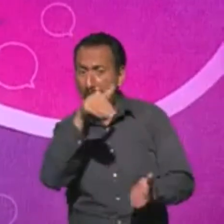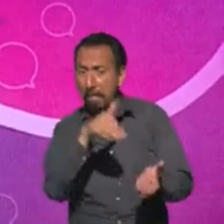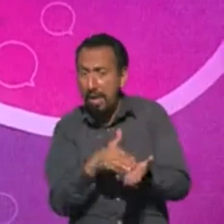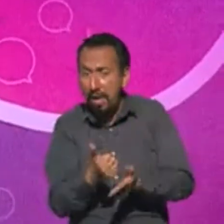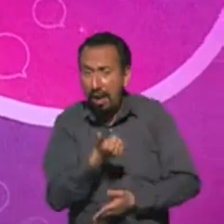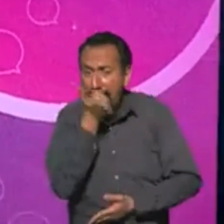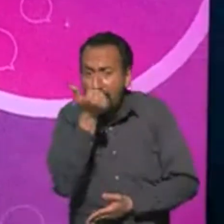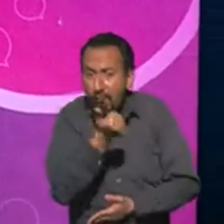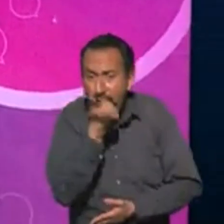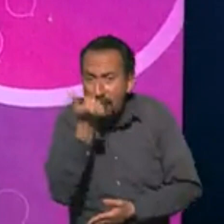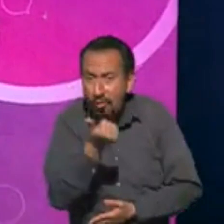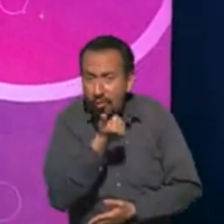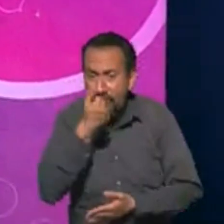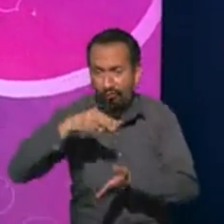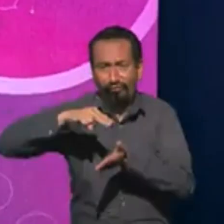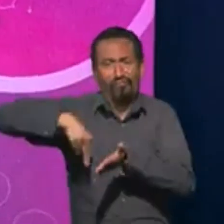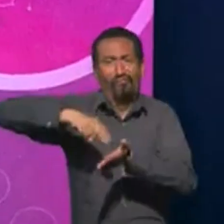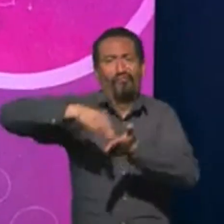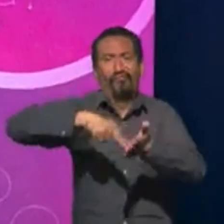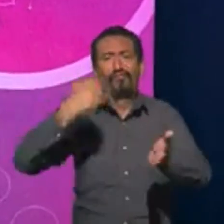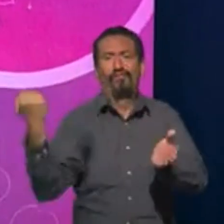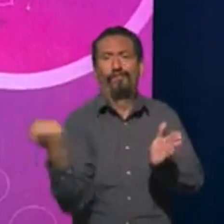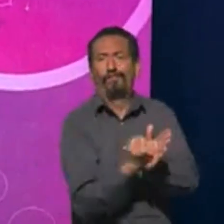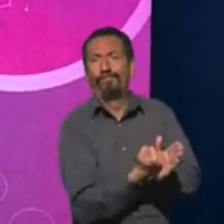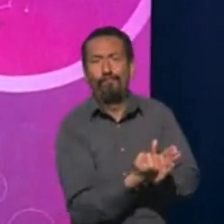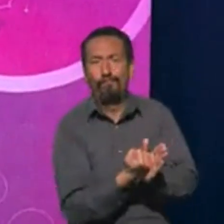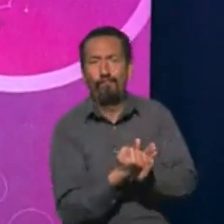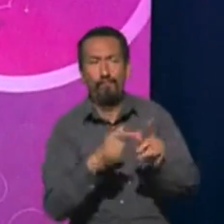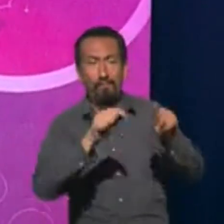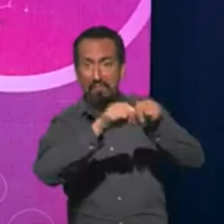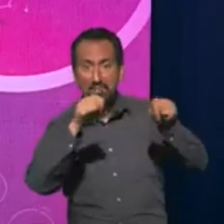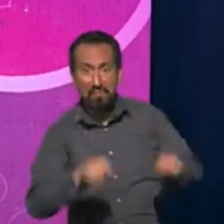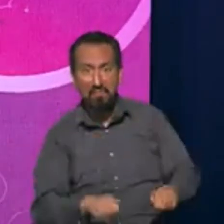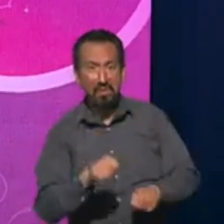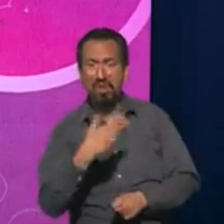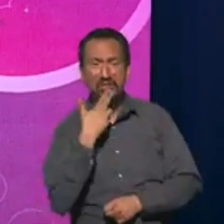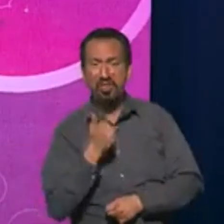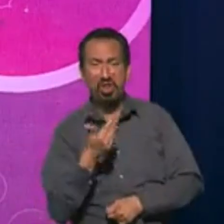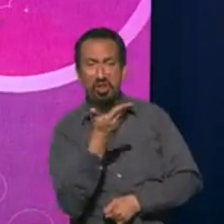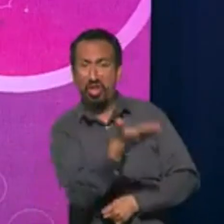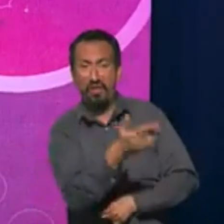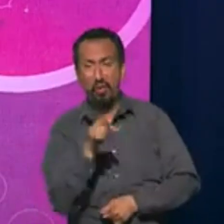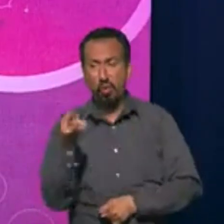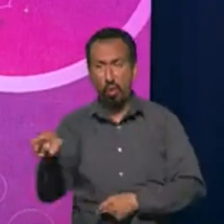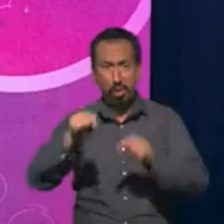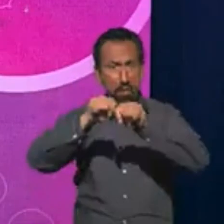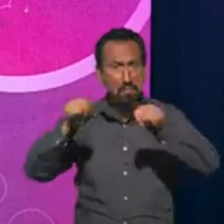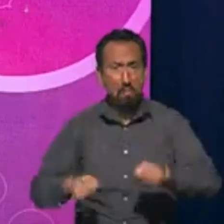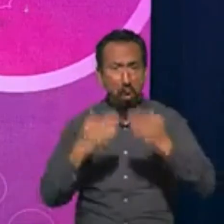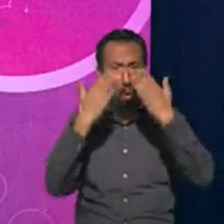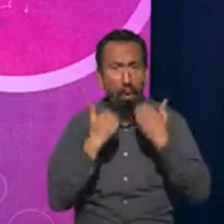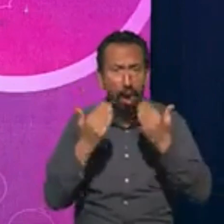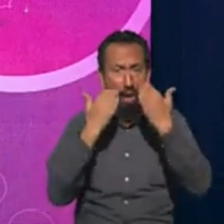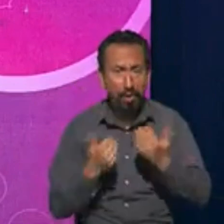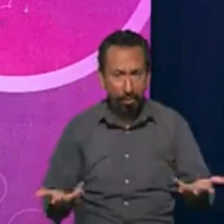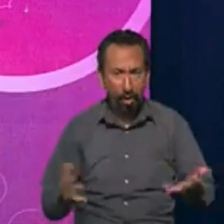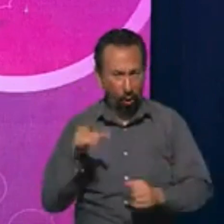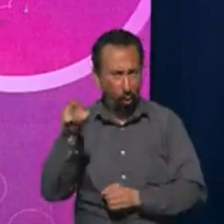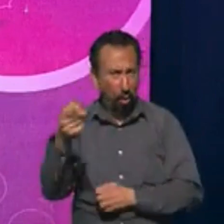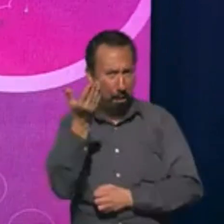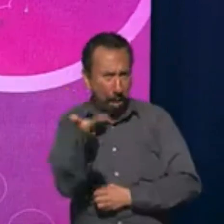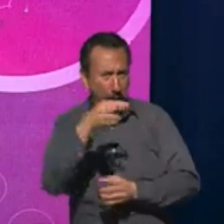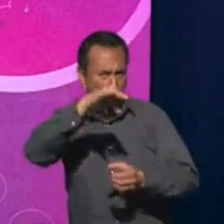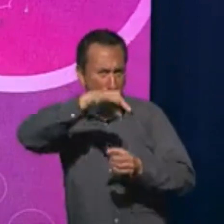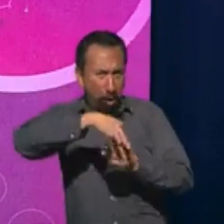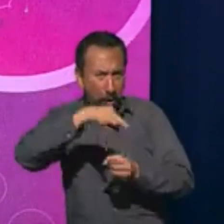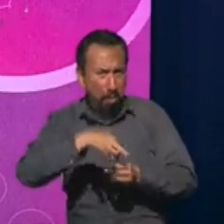estudiantes que firmaron que usted su título y que no son válidos usted no debería de pedir el voto